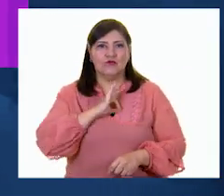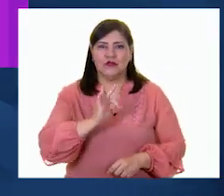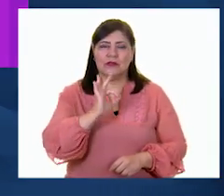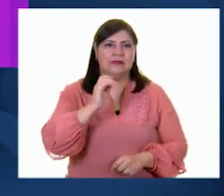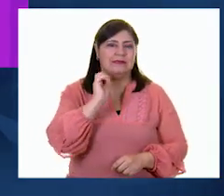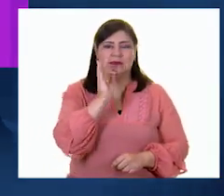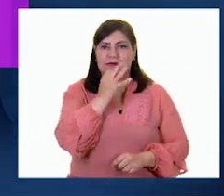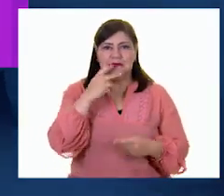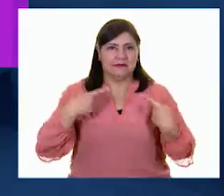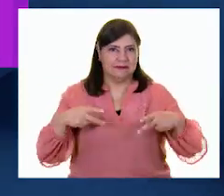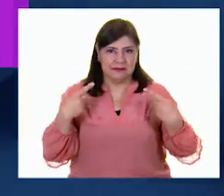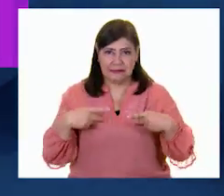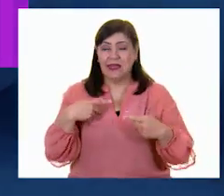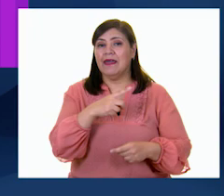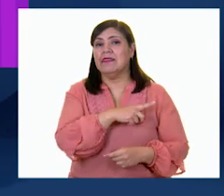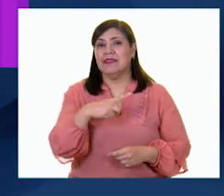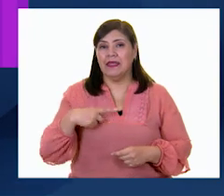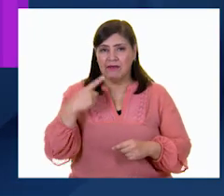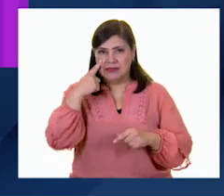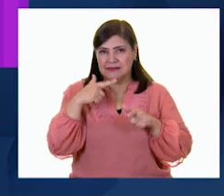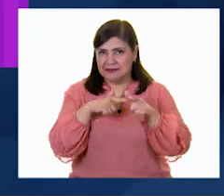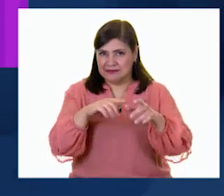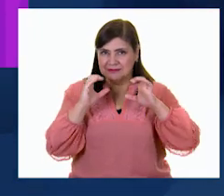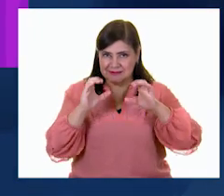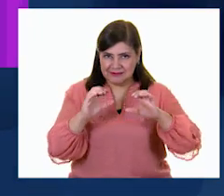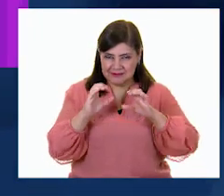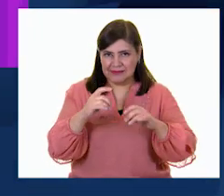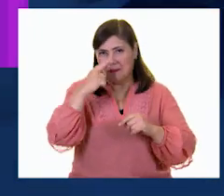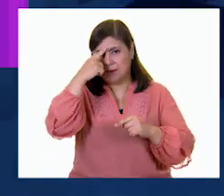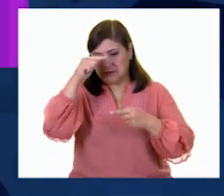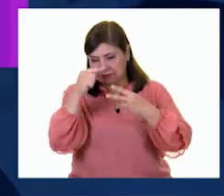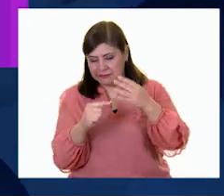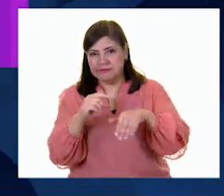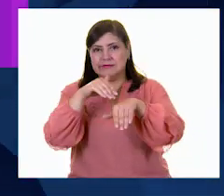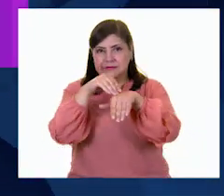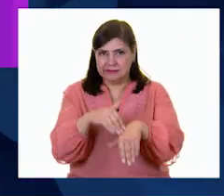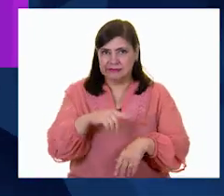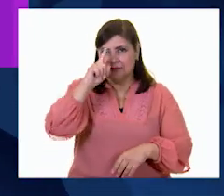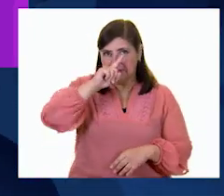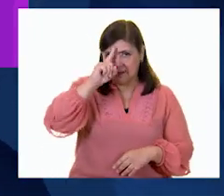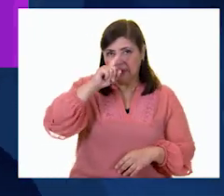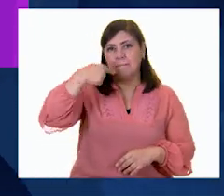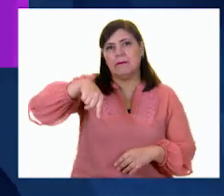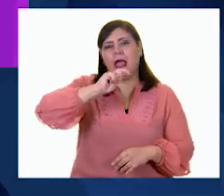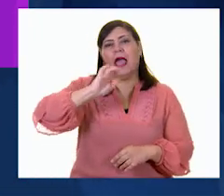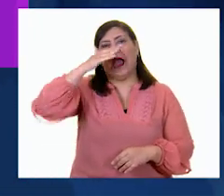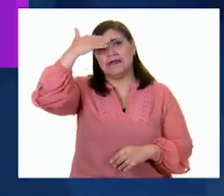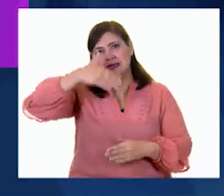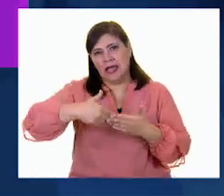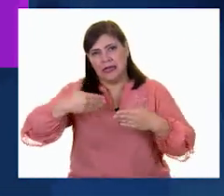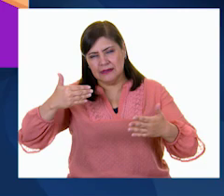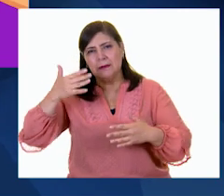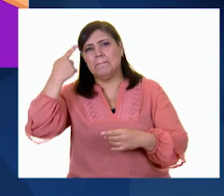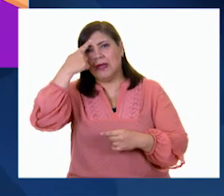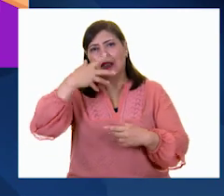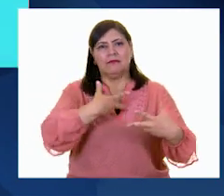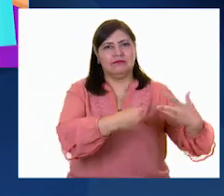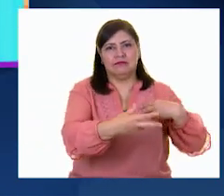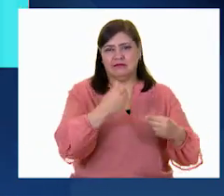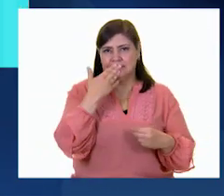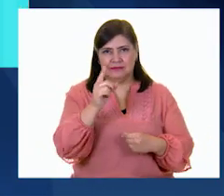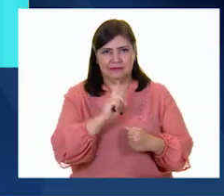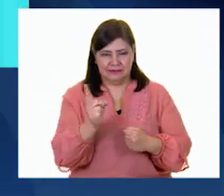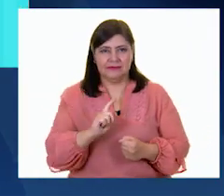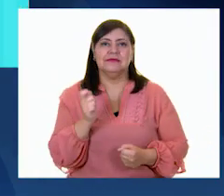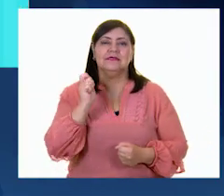personas. Por eso hay que continuar cuidándonos siguiendo las buenas prácticas que ya todos conocemos para evitar contagiarnos.